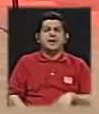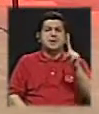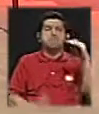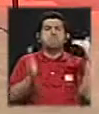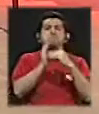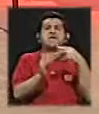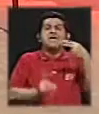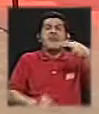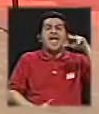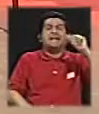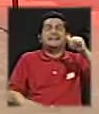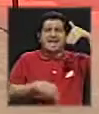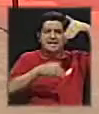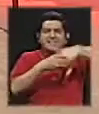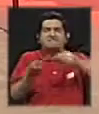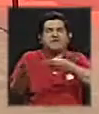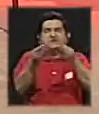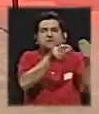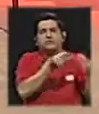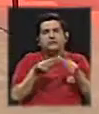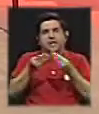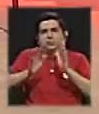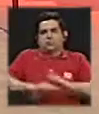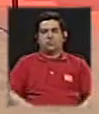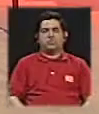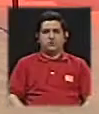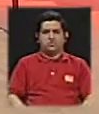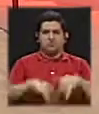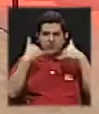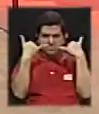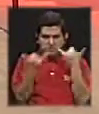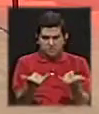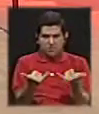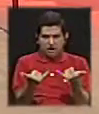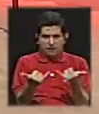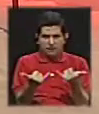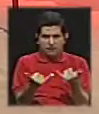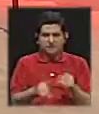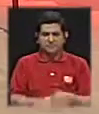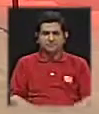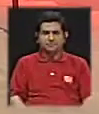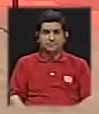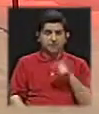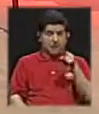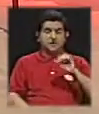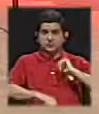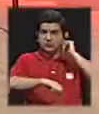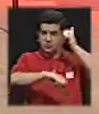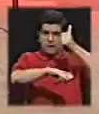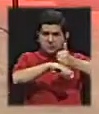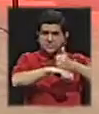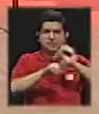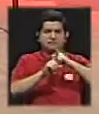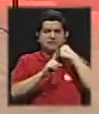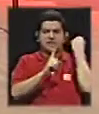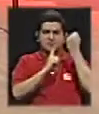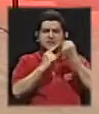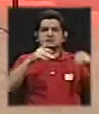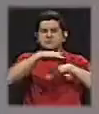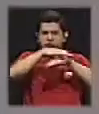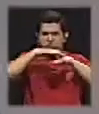1,000 hectáreas al interno del territorio. Y ya de por sí eso marca un punto de